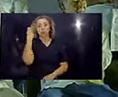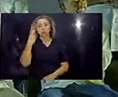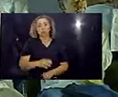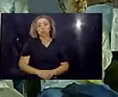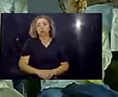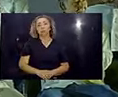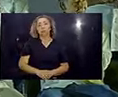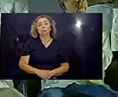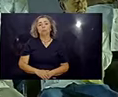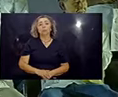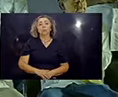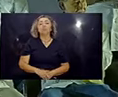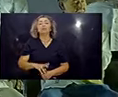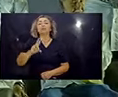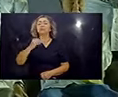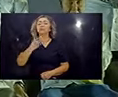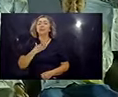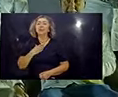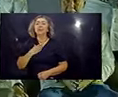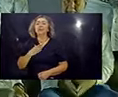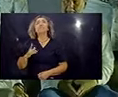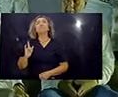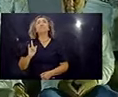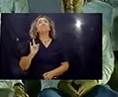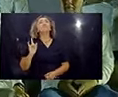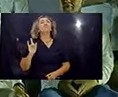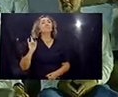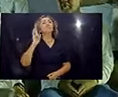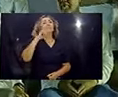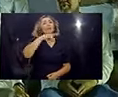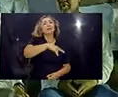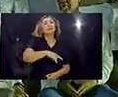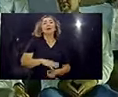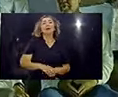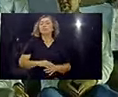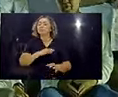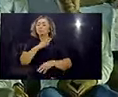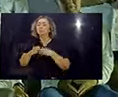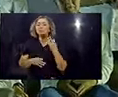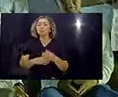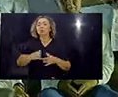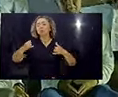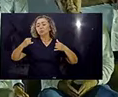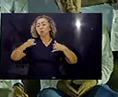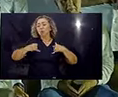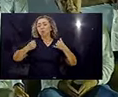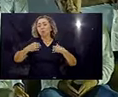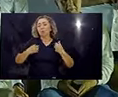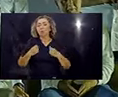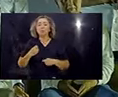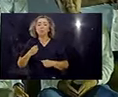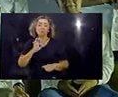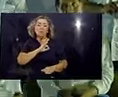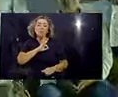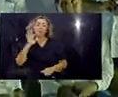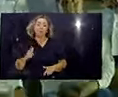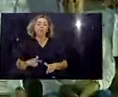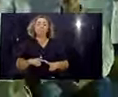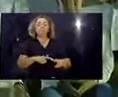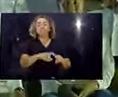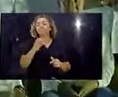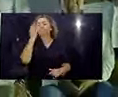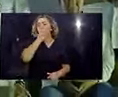que no tengan que viajar Los Adolescentes los jóvenes para ir a la preparatoria a otro lado que estén aquí